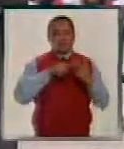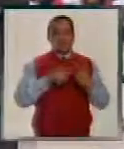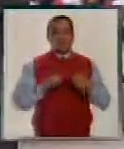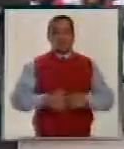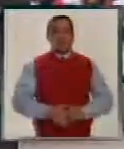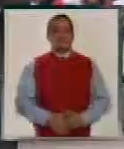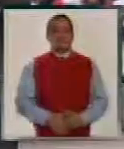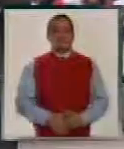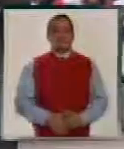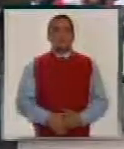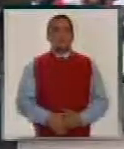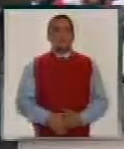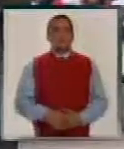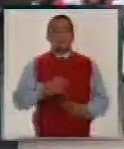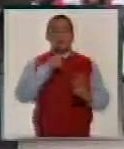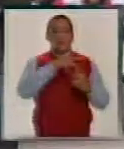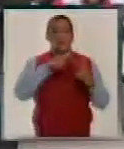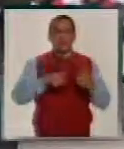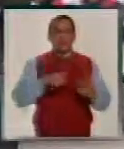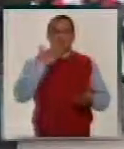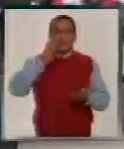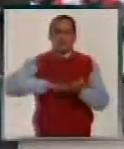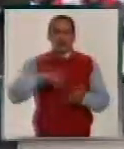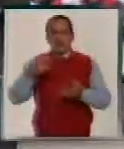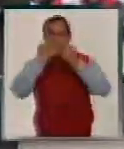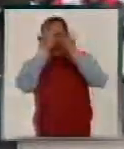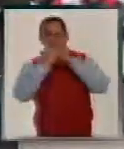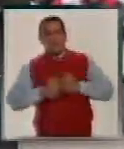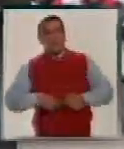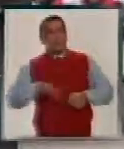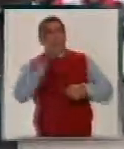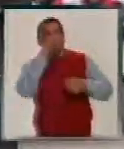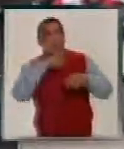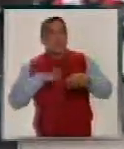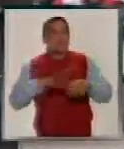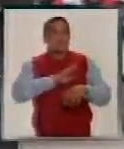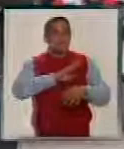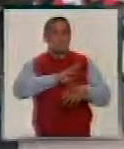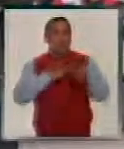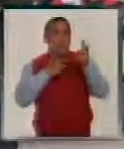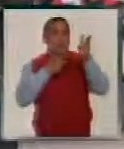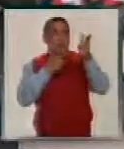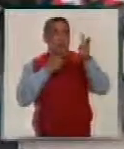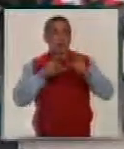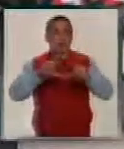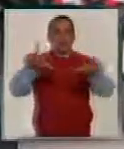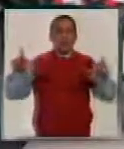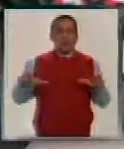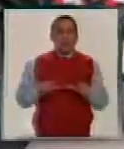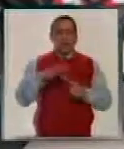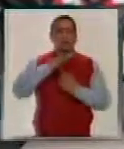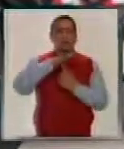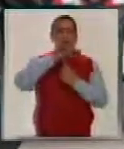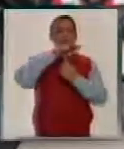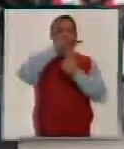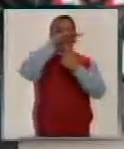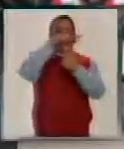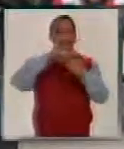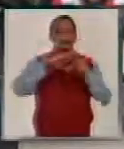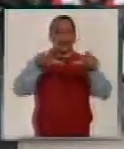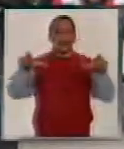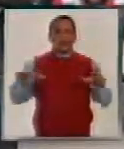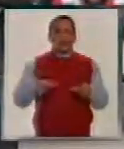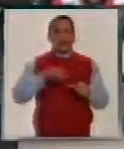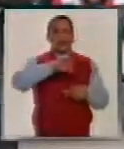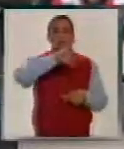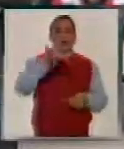Campos, producto del cobarde ataque perpetrado por delincuentes terroristas contra un helicóptero en la quebrada Chorobamba del departamento